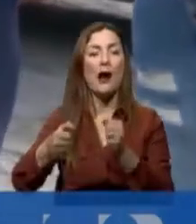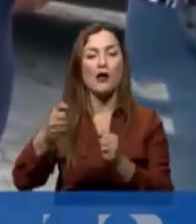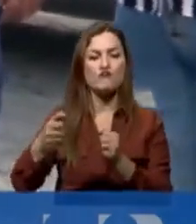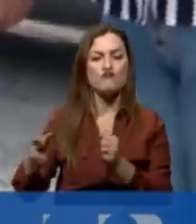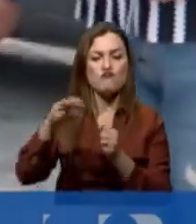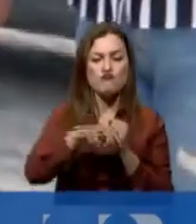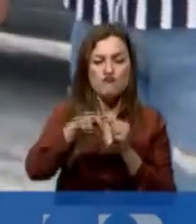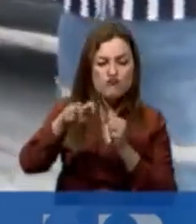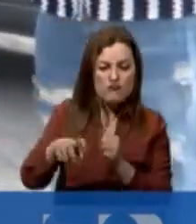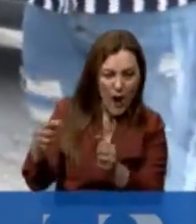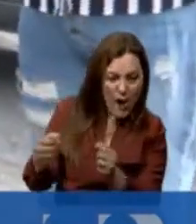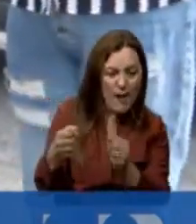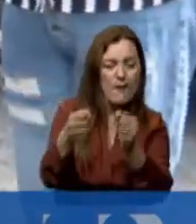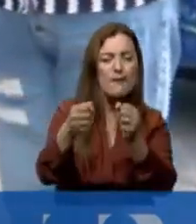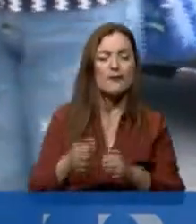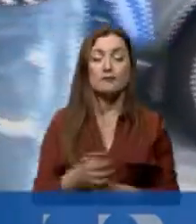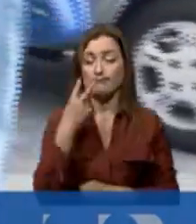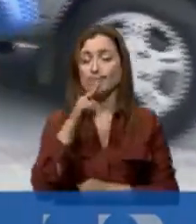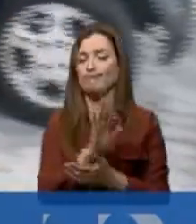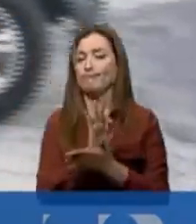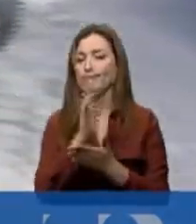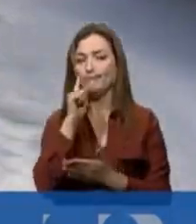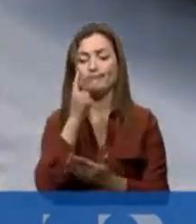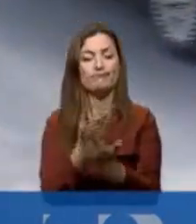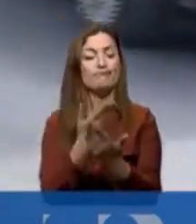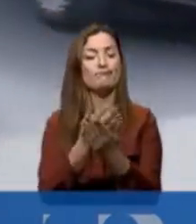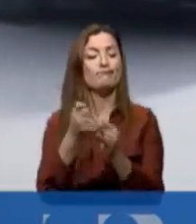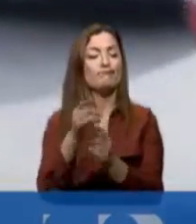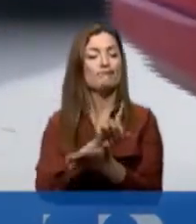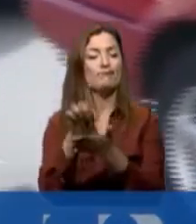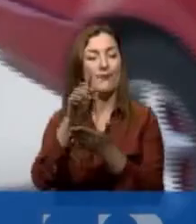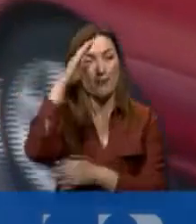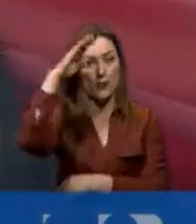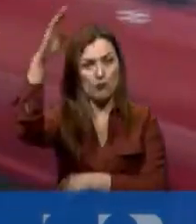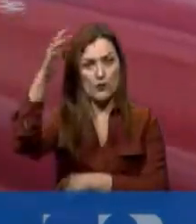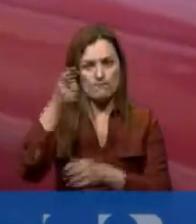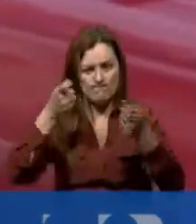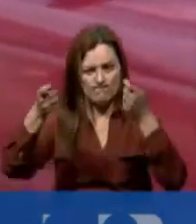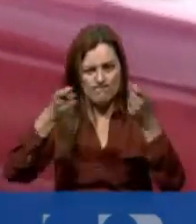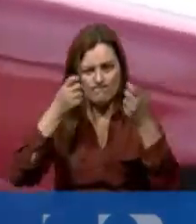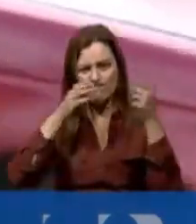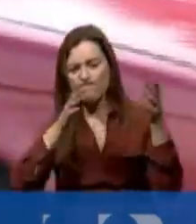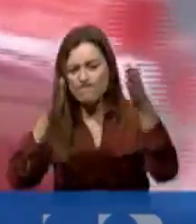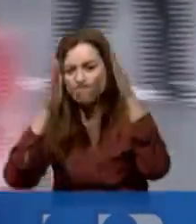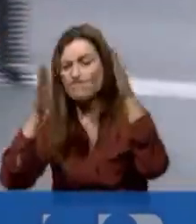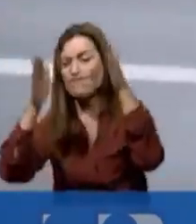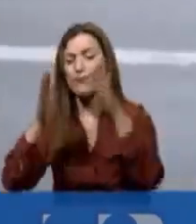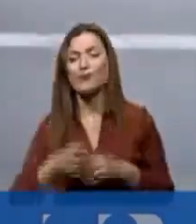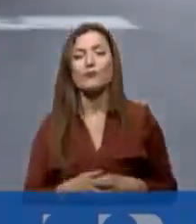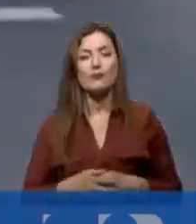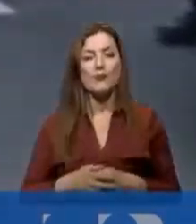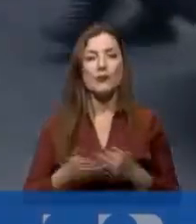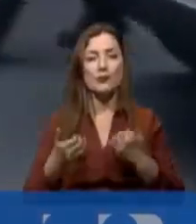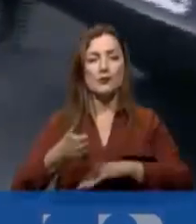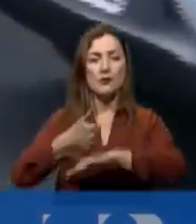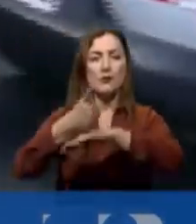hemos visto en estos últimos días, en estas últimas semanas, y en eso se enfocarán justamente los controles de la Policía Nacional. Estamos con el Teniente